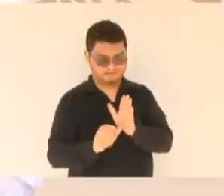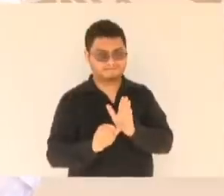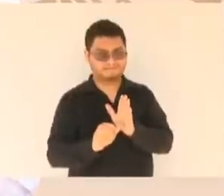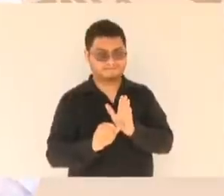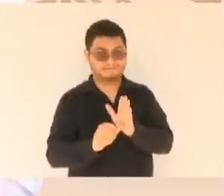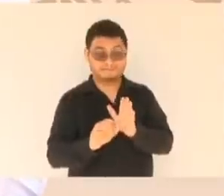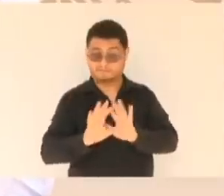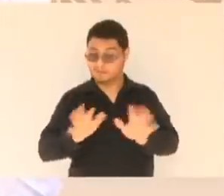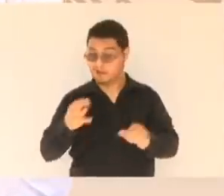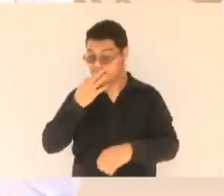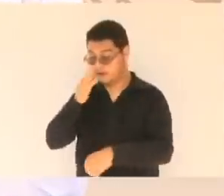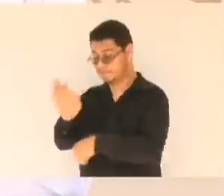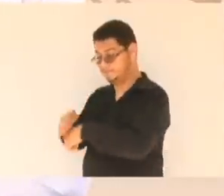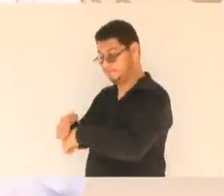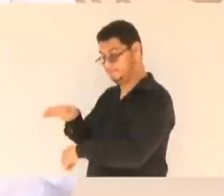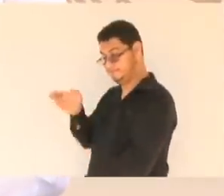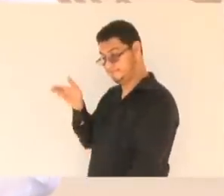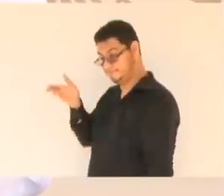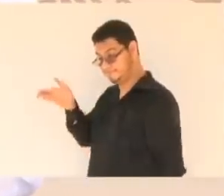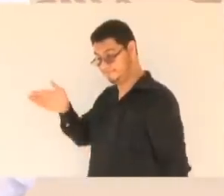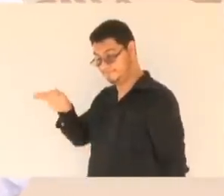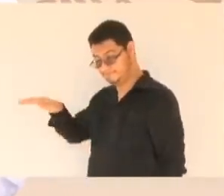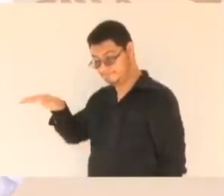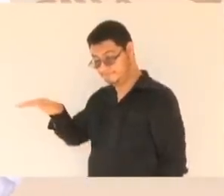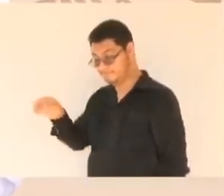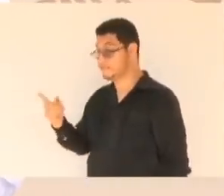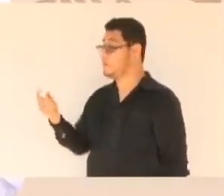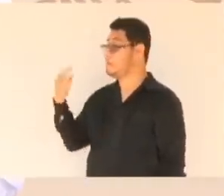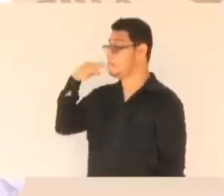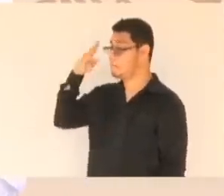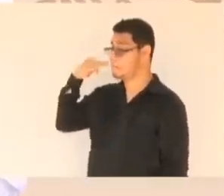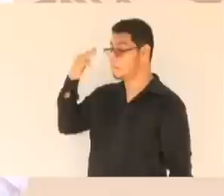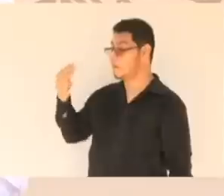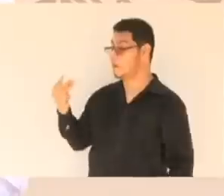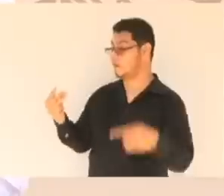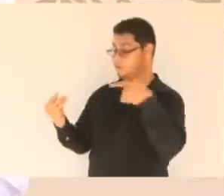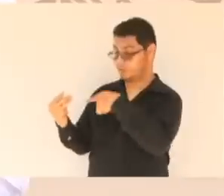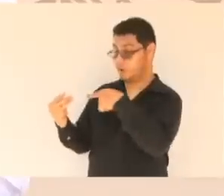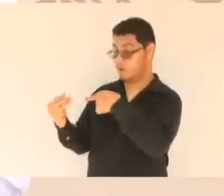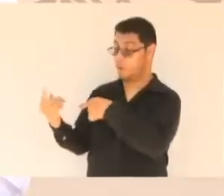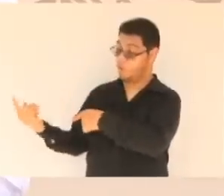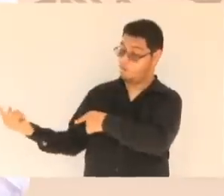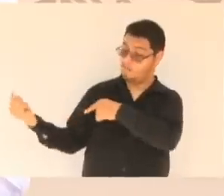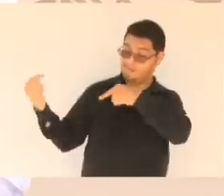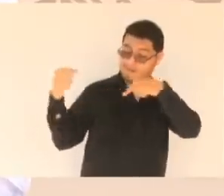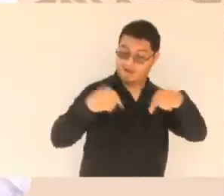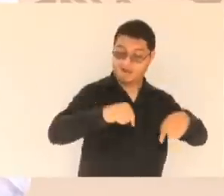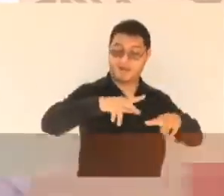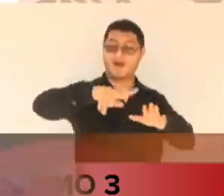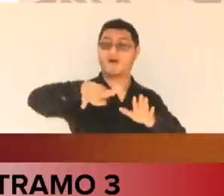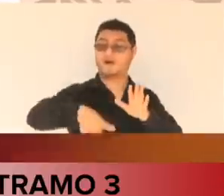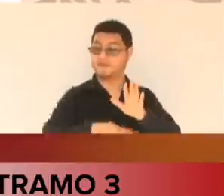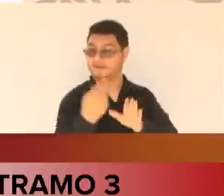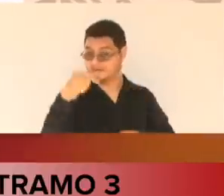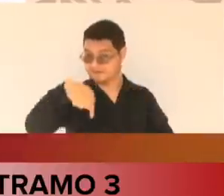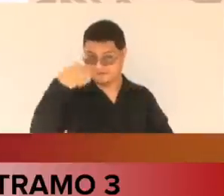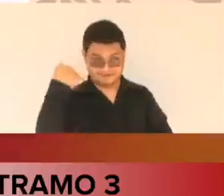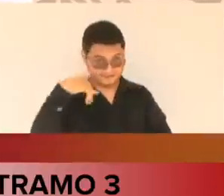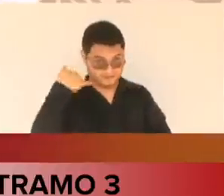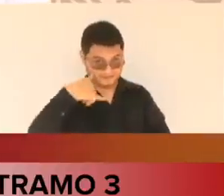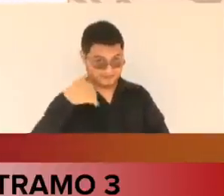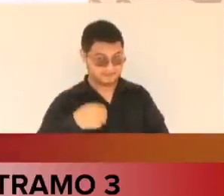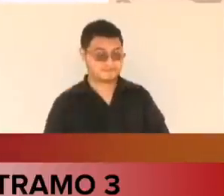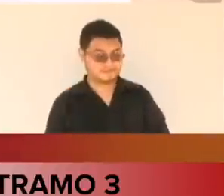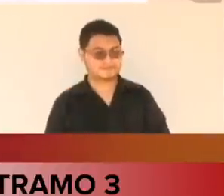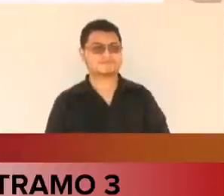le decimos a Mauricio que en marzo estamos de regreso en Yucatán. Y